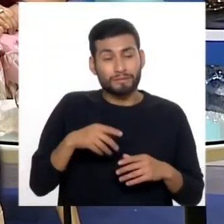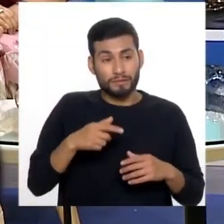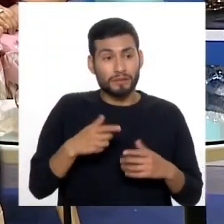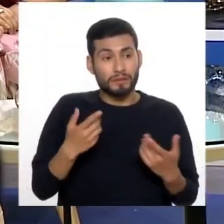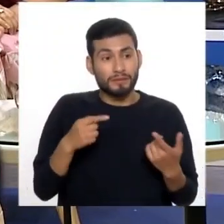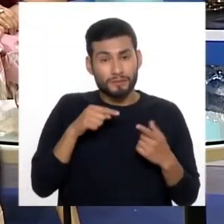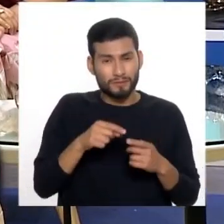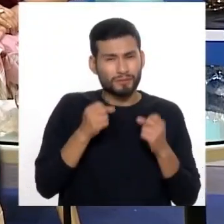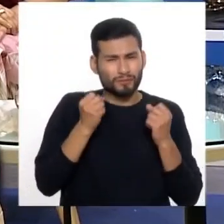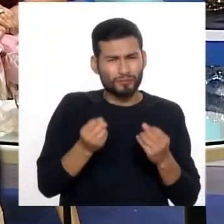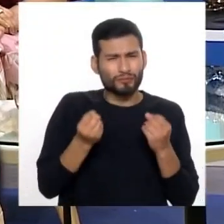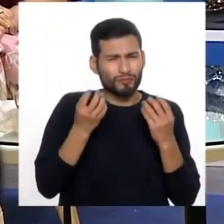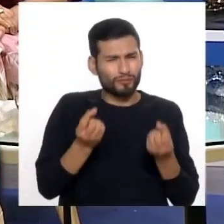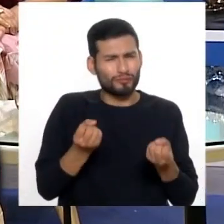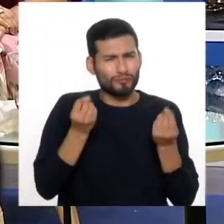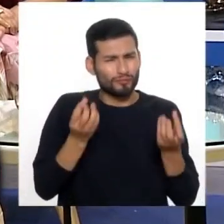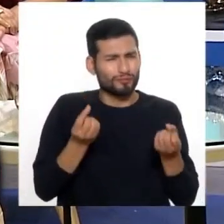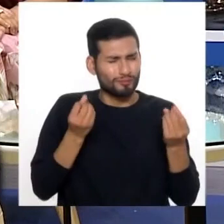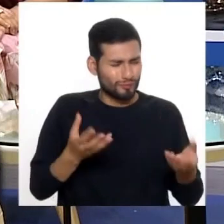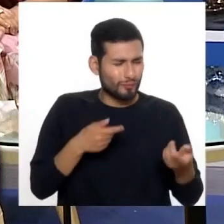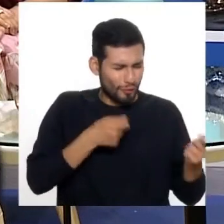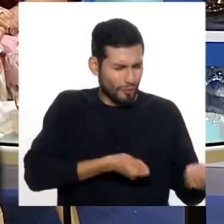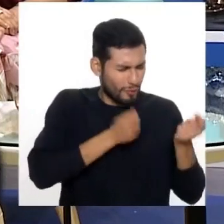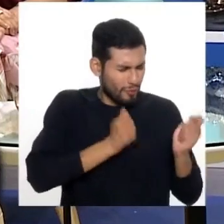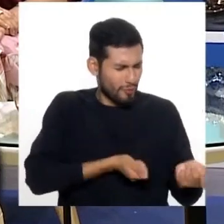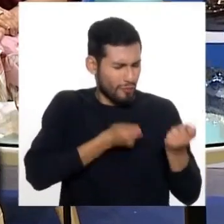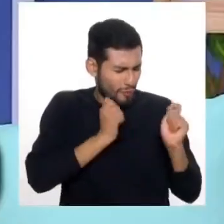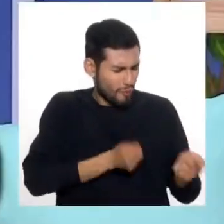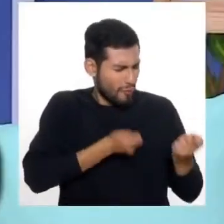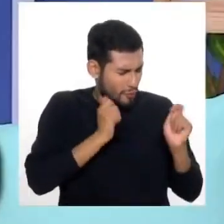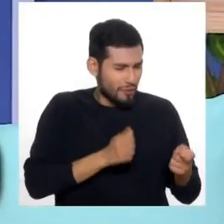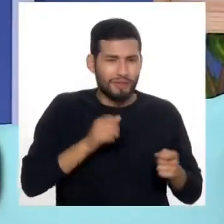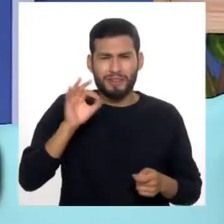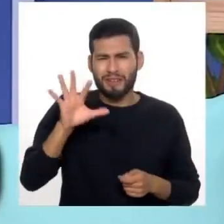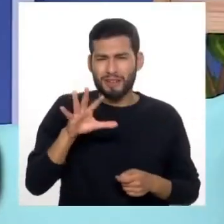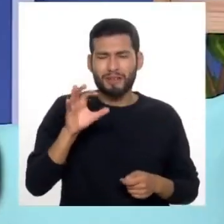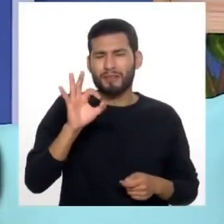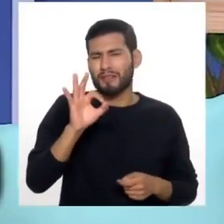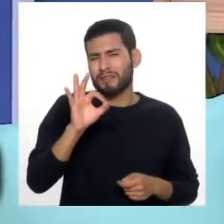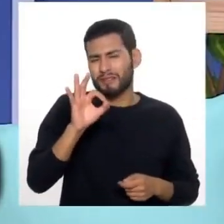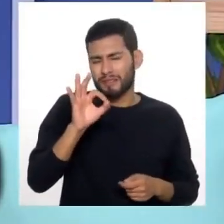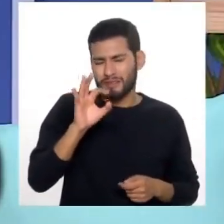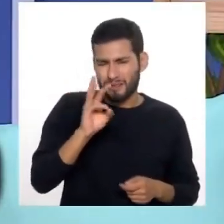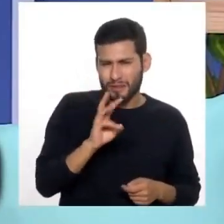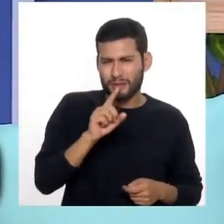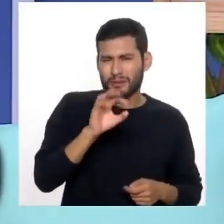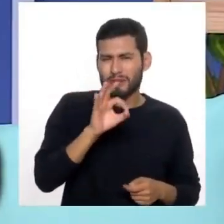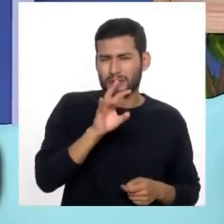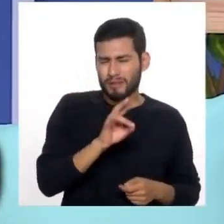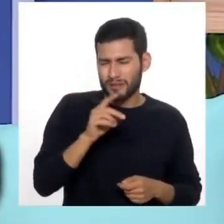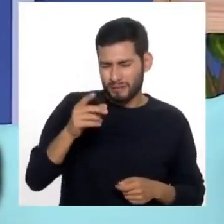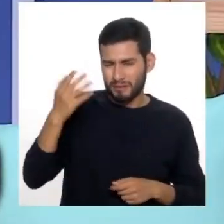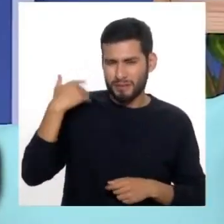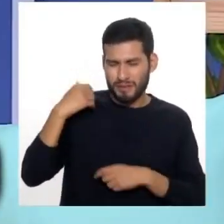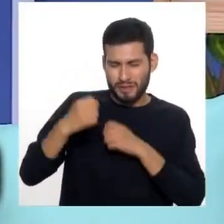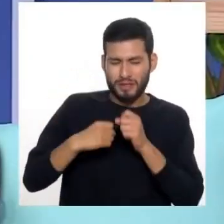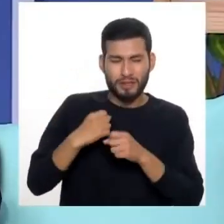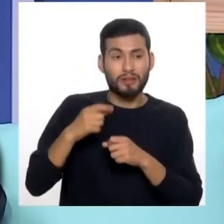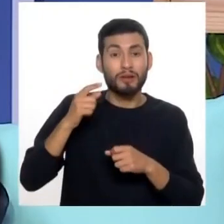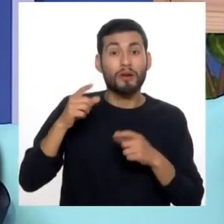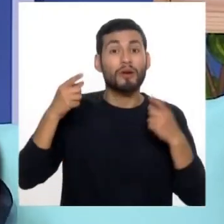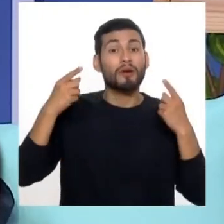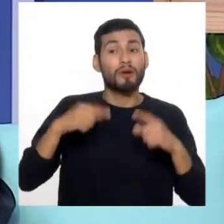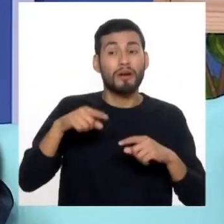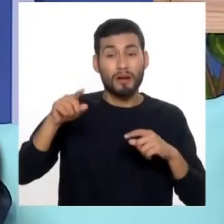una forma de explotación muy intensa. El 95, el 96, el 97, vino el Niño del 98 y se acabaron